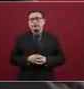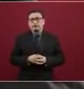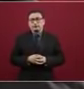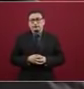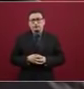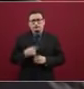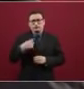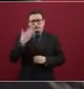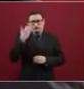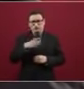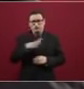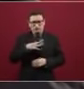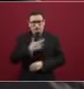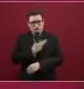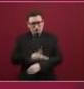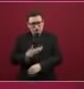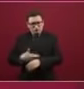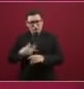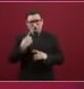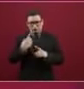litigios, hay